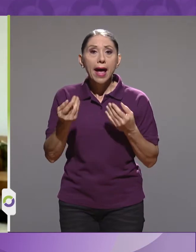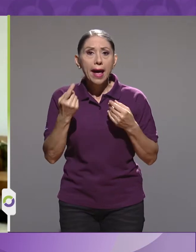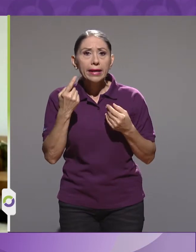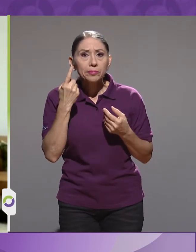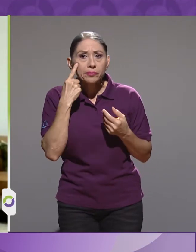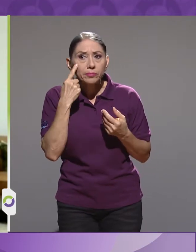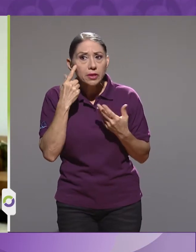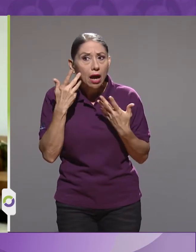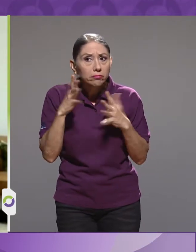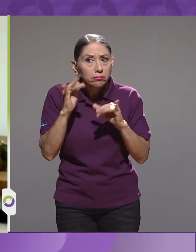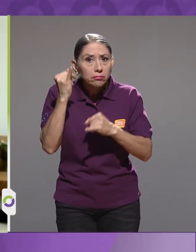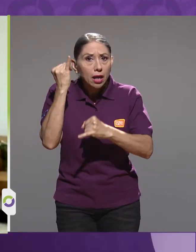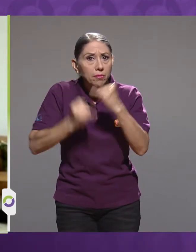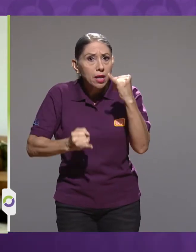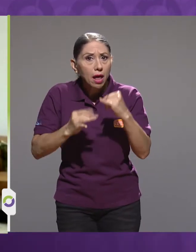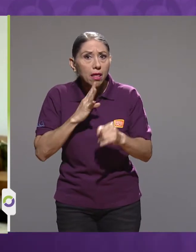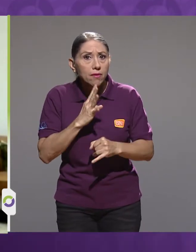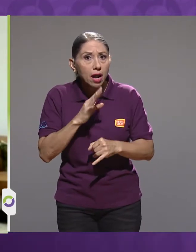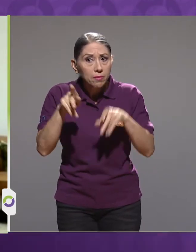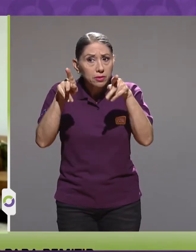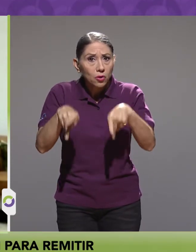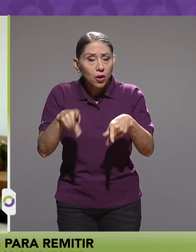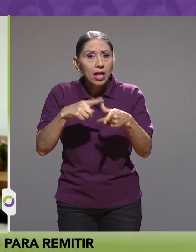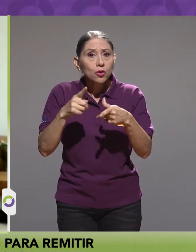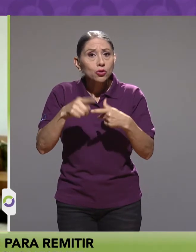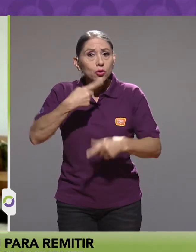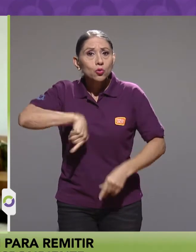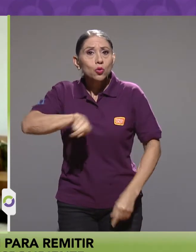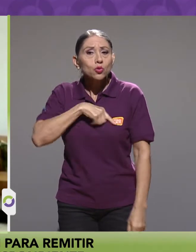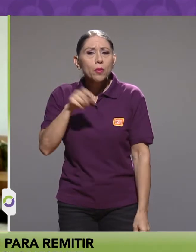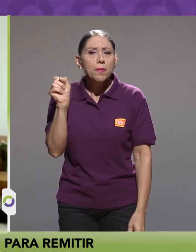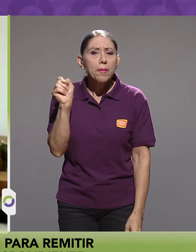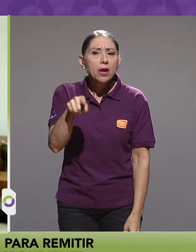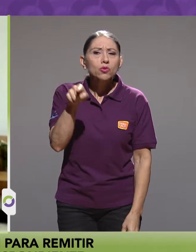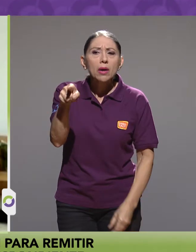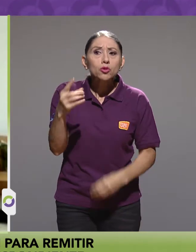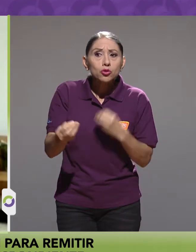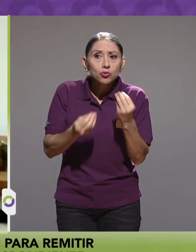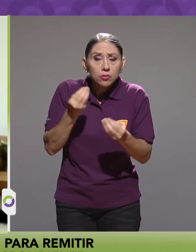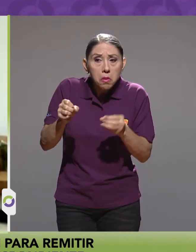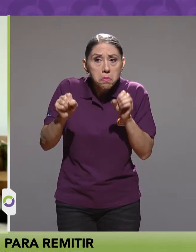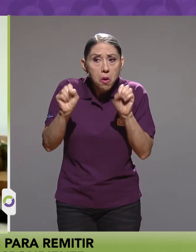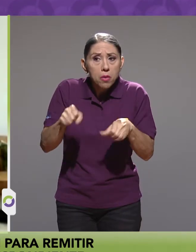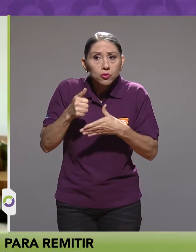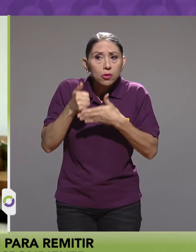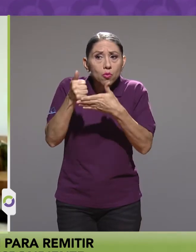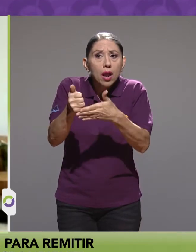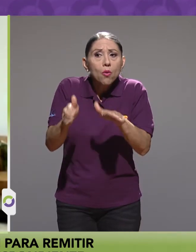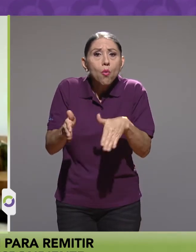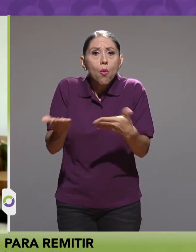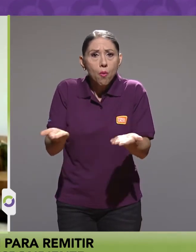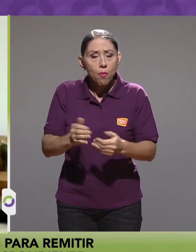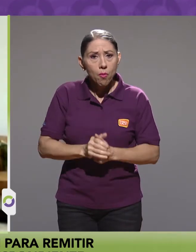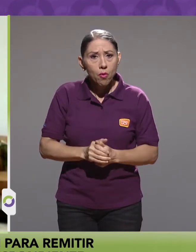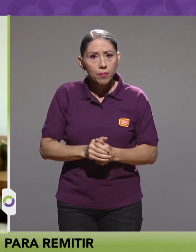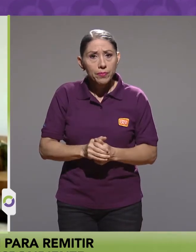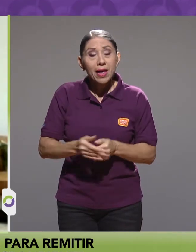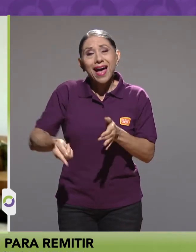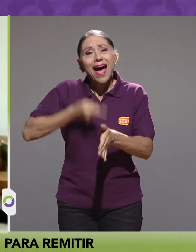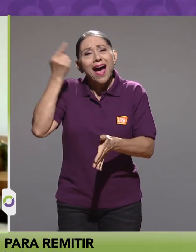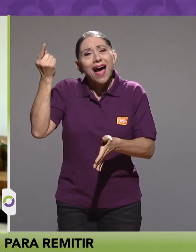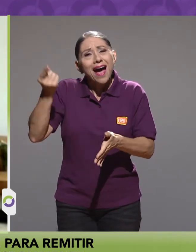vemos, ella así que ya termina de hablar, entonces le preguntamos cómo podemos hablar, cómo podemos ayudarle.